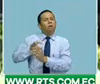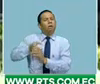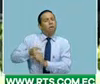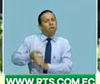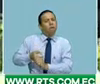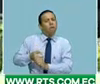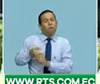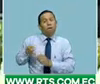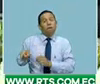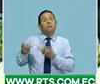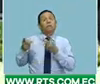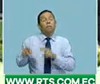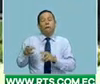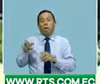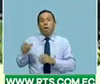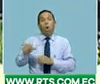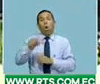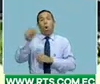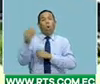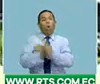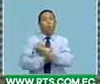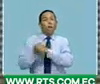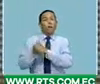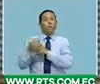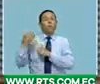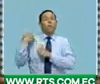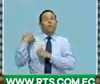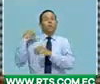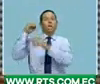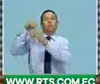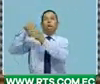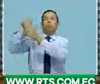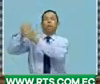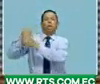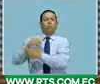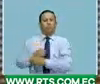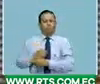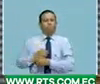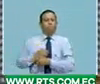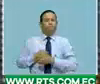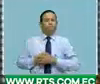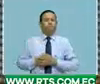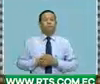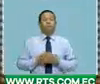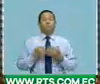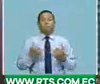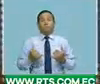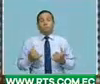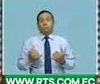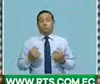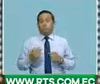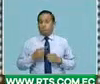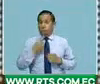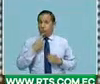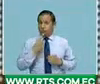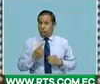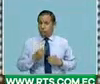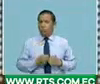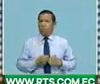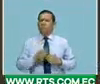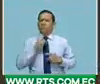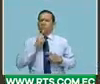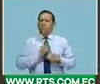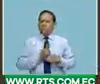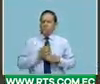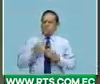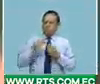sociedades domiciliadas en paraísos fiscales. El dirigente del movimiento Ahora, Michael Aulestia, detalla que estas razones son suficientes para